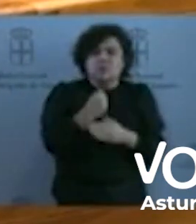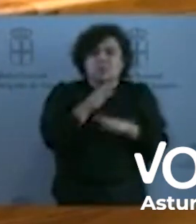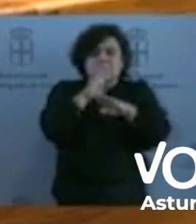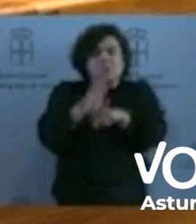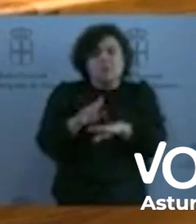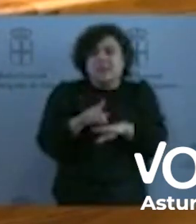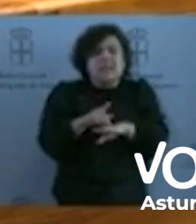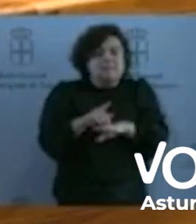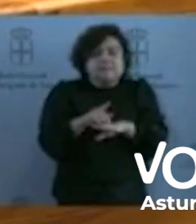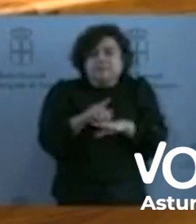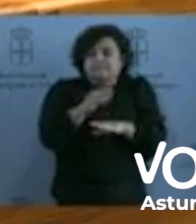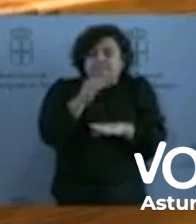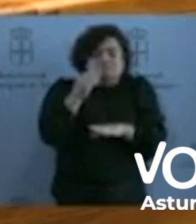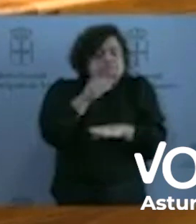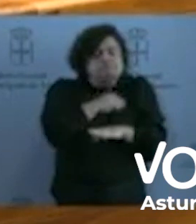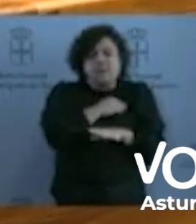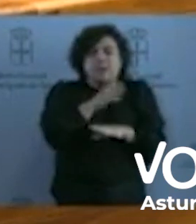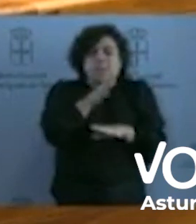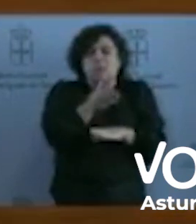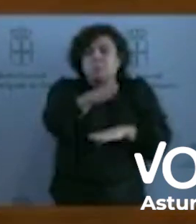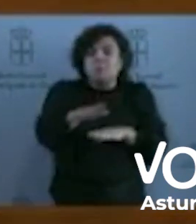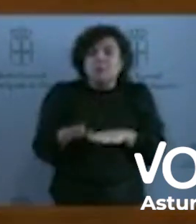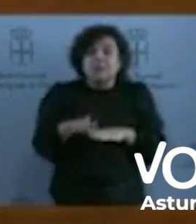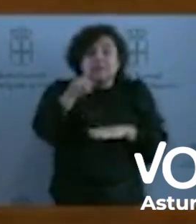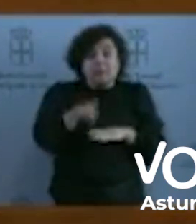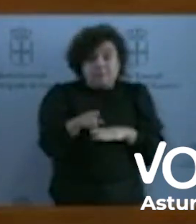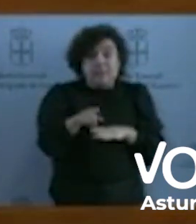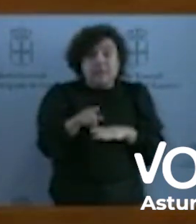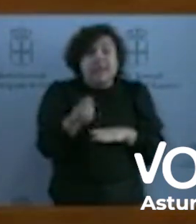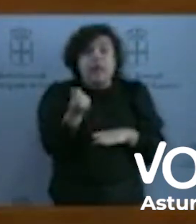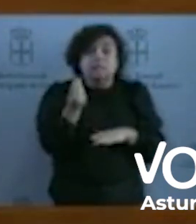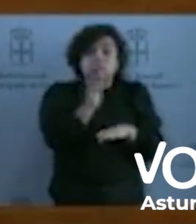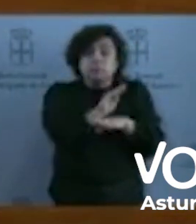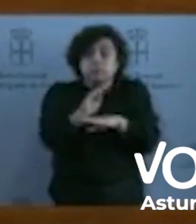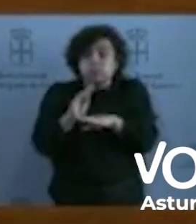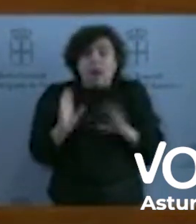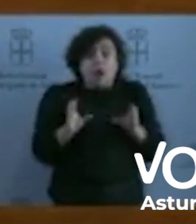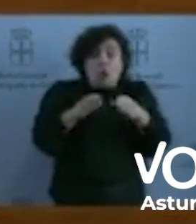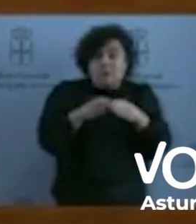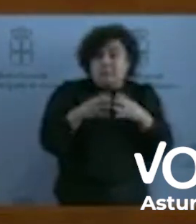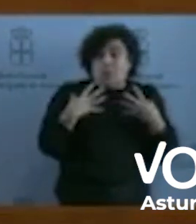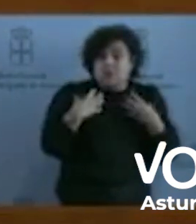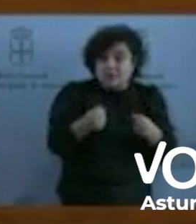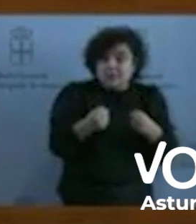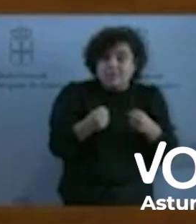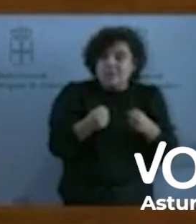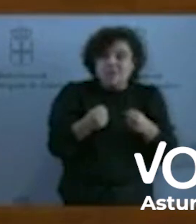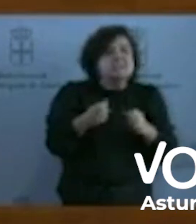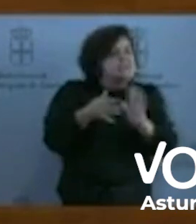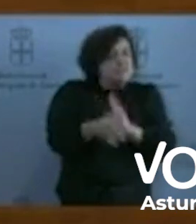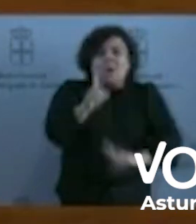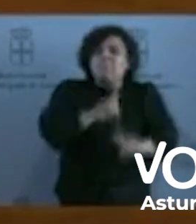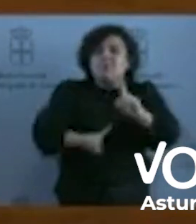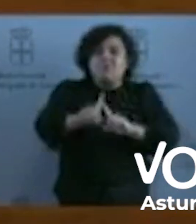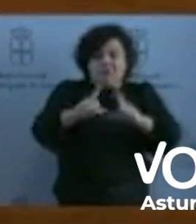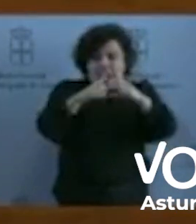también lamentamos que no se haya gratificado convenientemente al colectivo sanitario. Ese es el gran problema que tenemos ahora en Asturias. Pero a fuerza de gestionar como si no